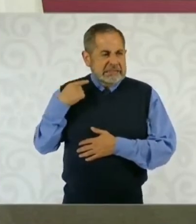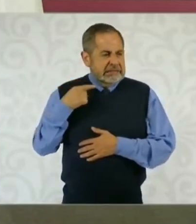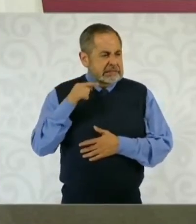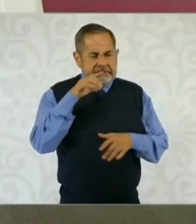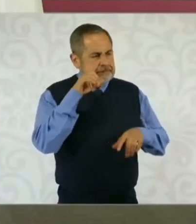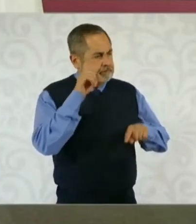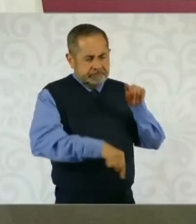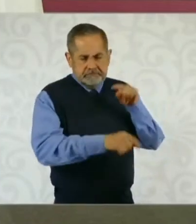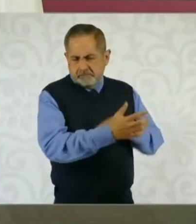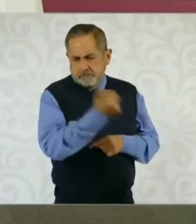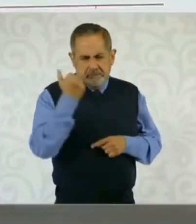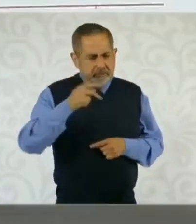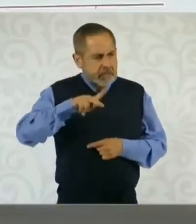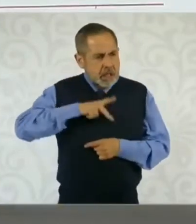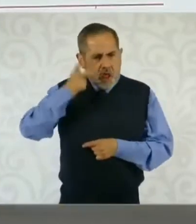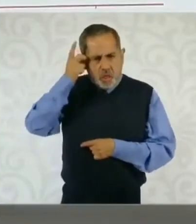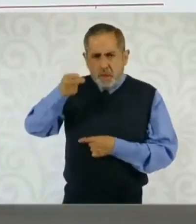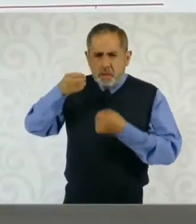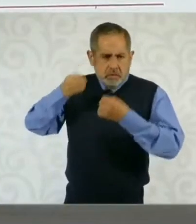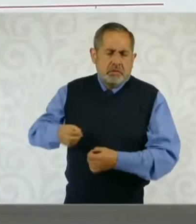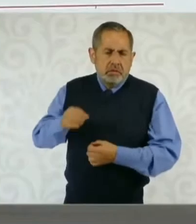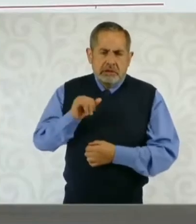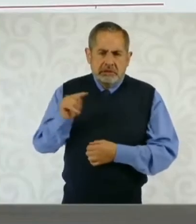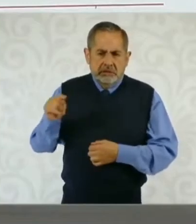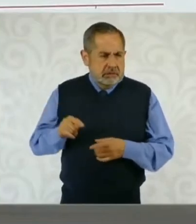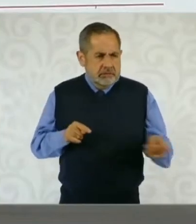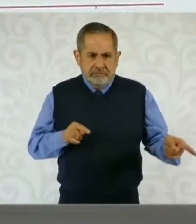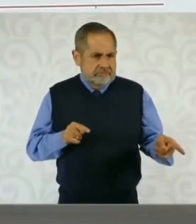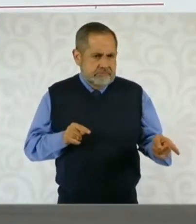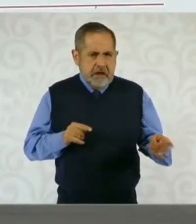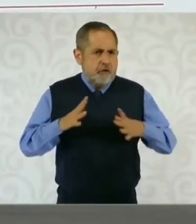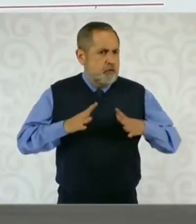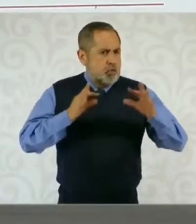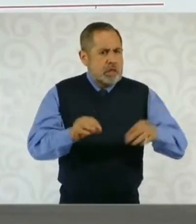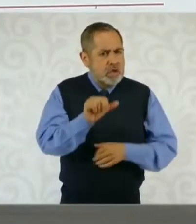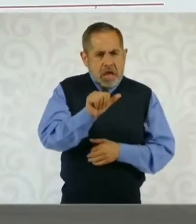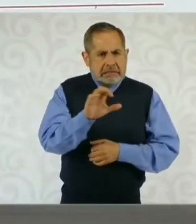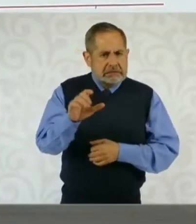días pasados, que son los que nos entregaron. Adelante, por favor.